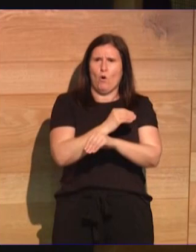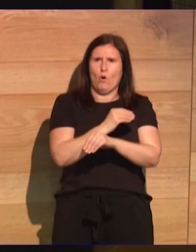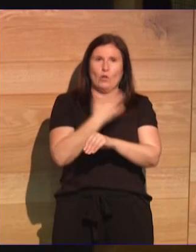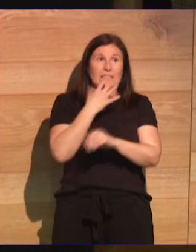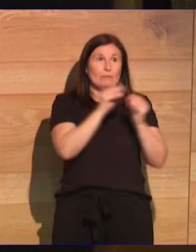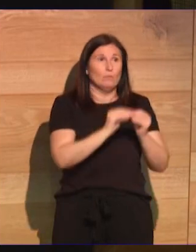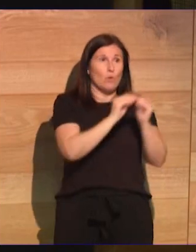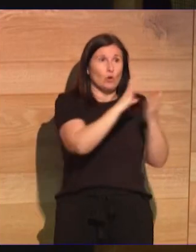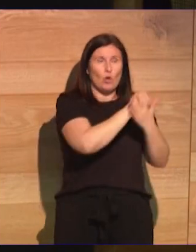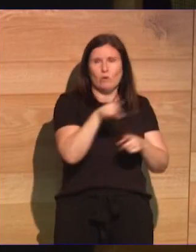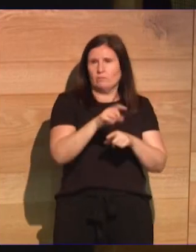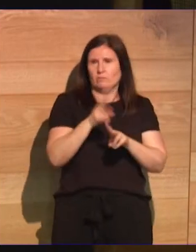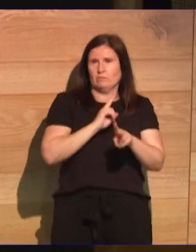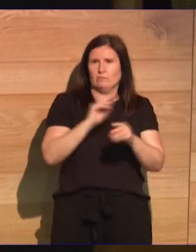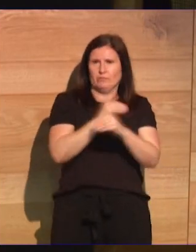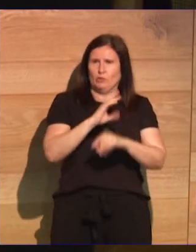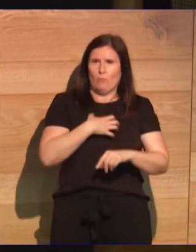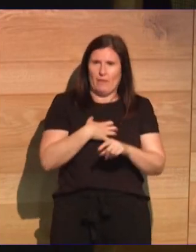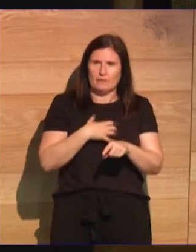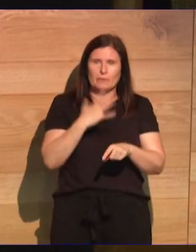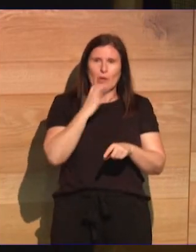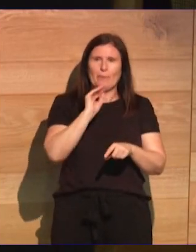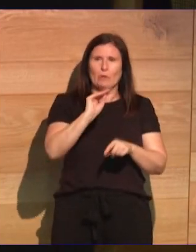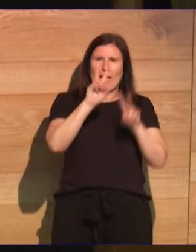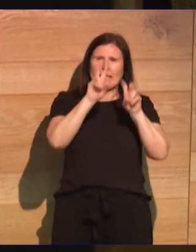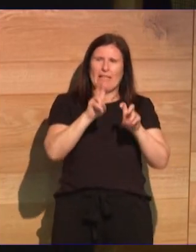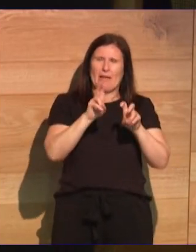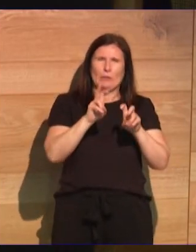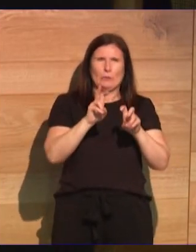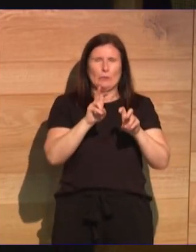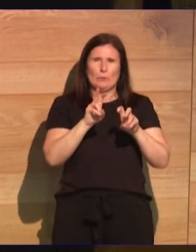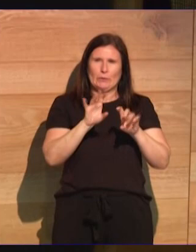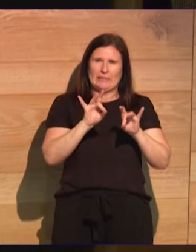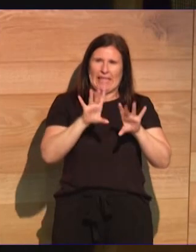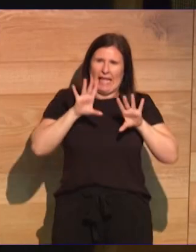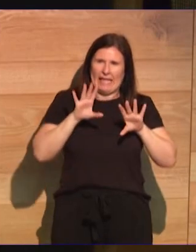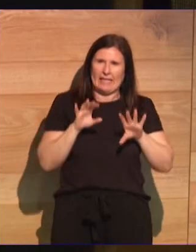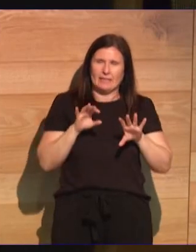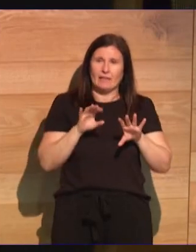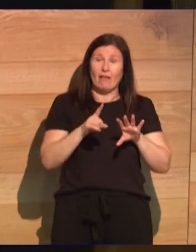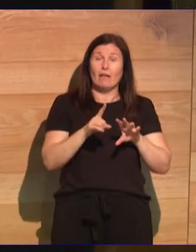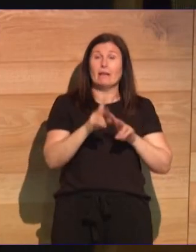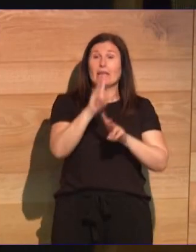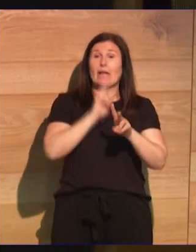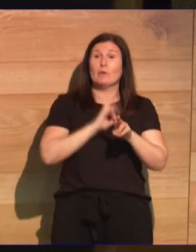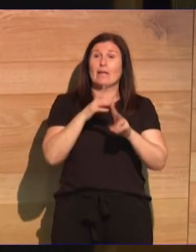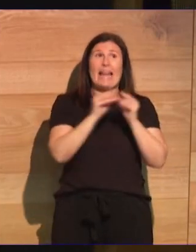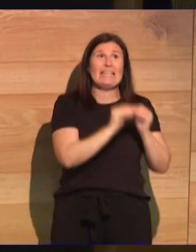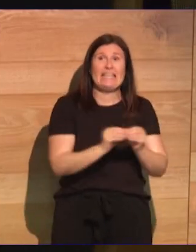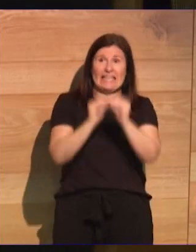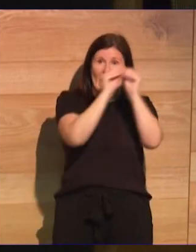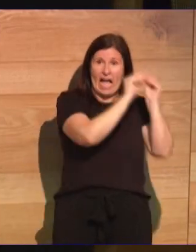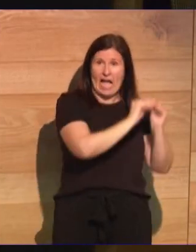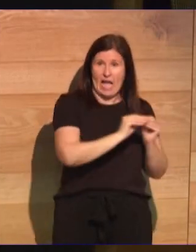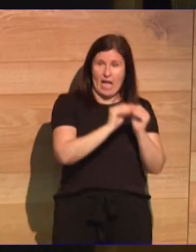un pelín complicados, va a dar las respuestas estándar. Nunca va